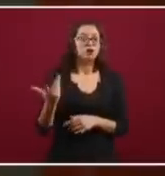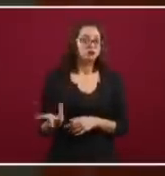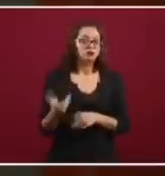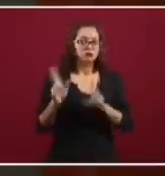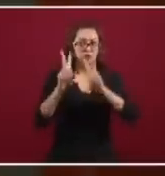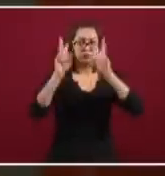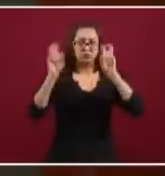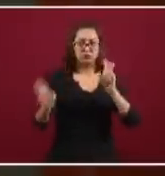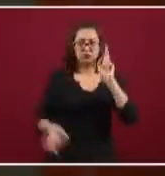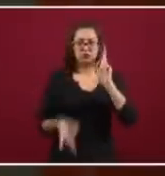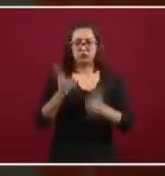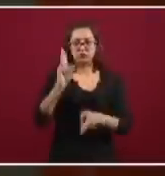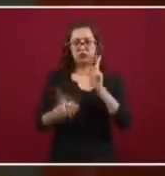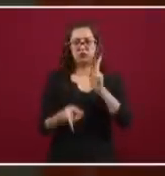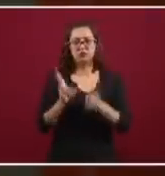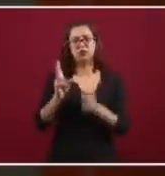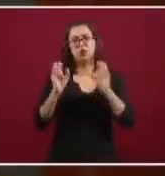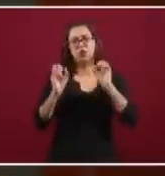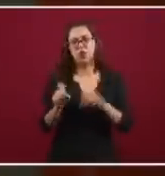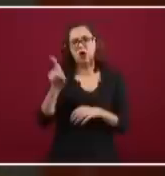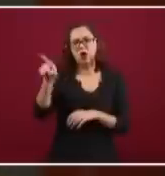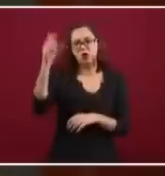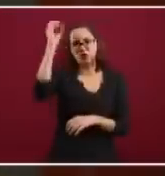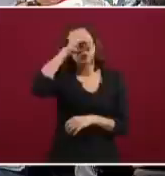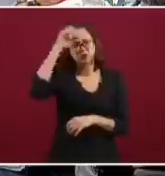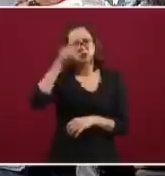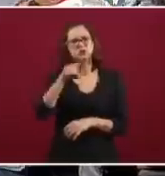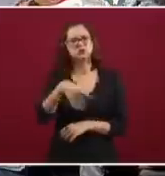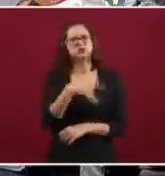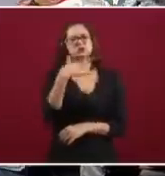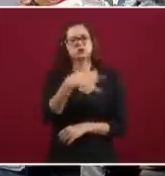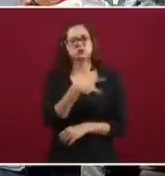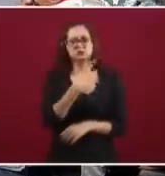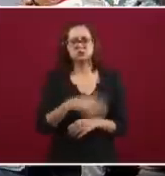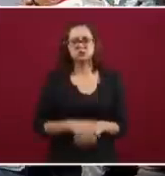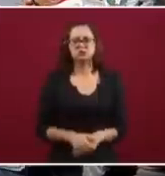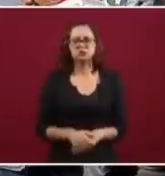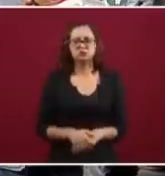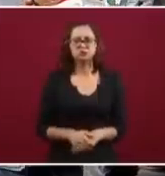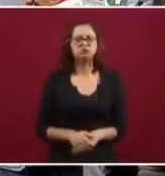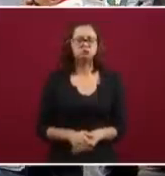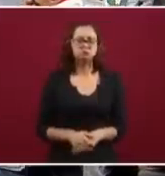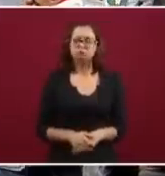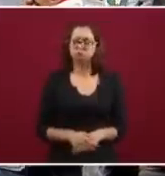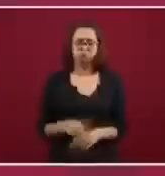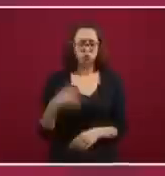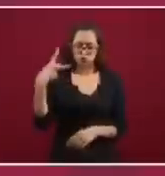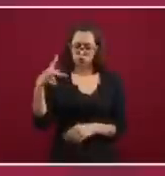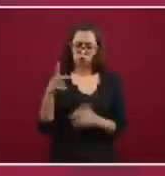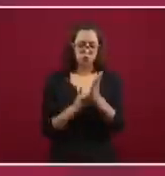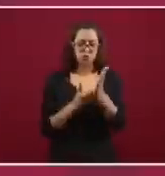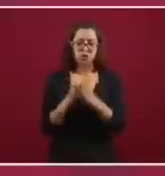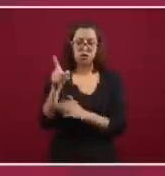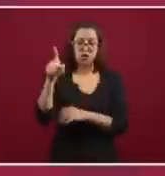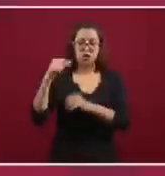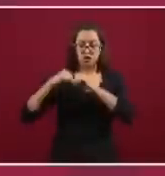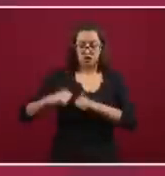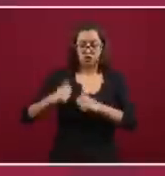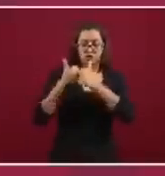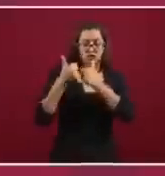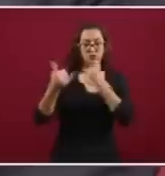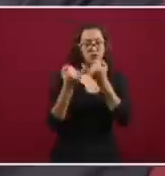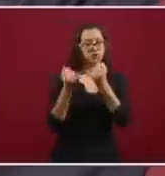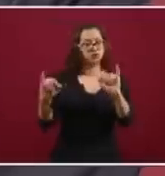de este caso o qué le parece este comentario que hizo el fiscal. Que está en su derecho y que es una autoridad